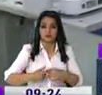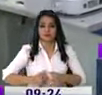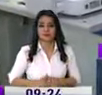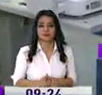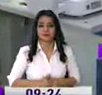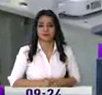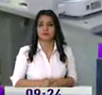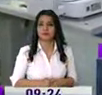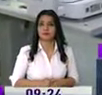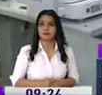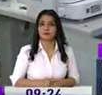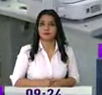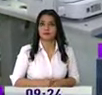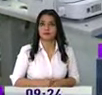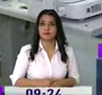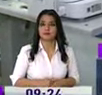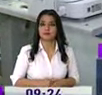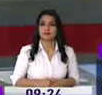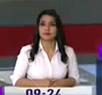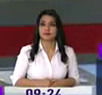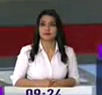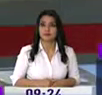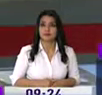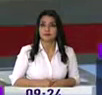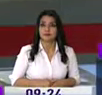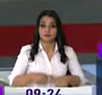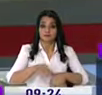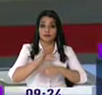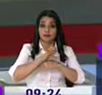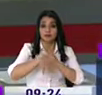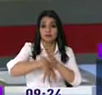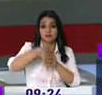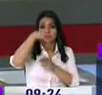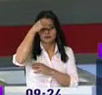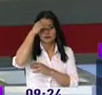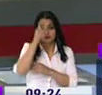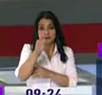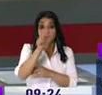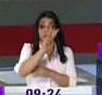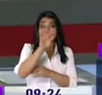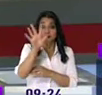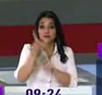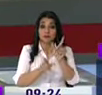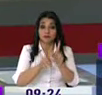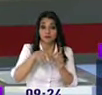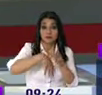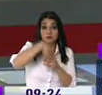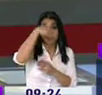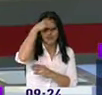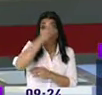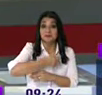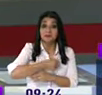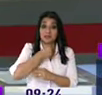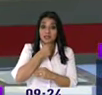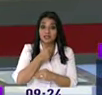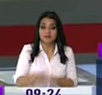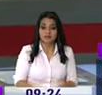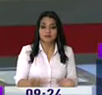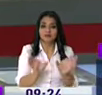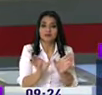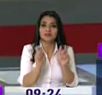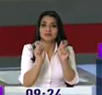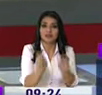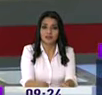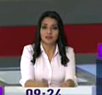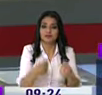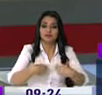informó Alison Corral. Este es un país de emprendedores, sin duda, y 25 emprendedores de la tercera edad recibieron su certificación